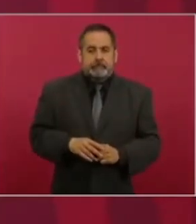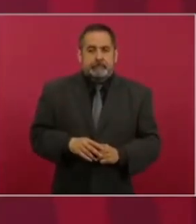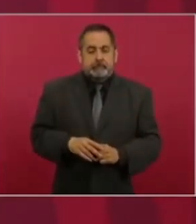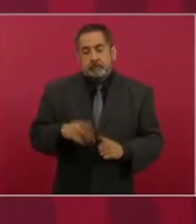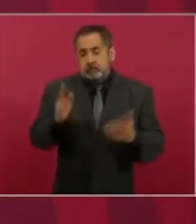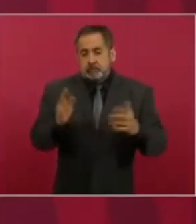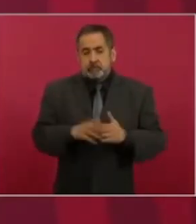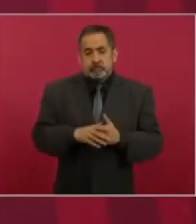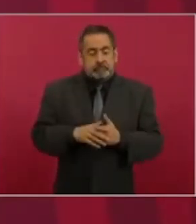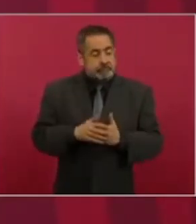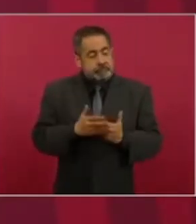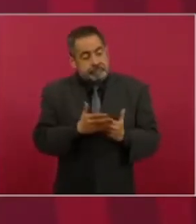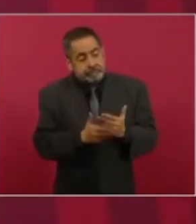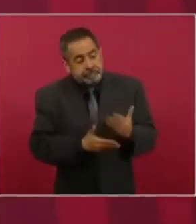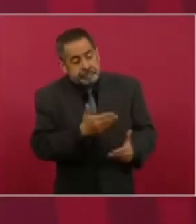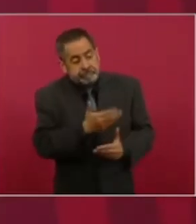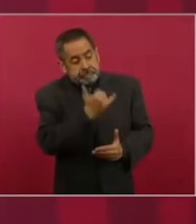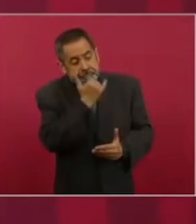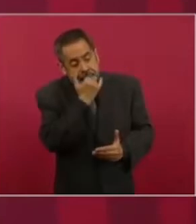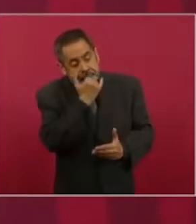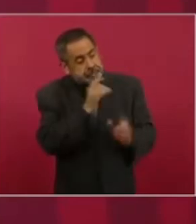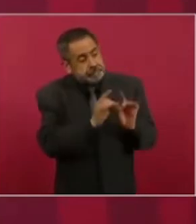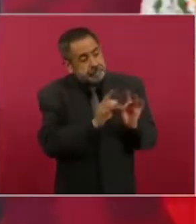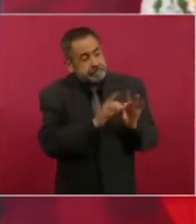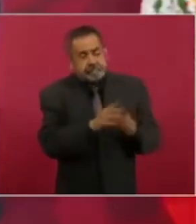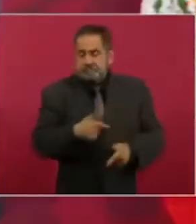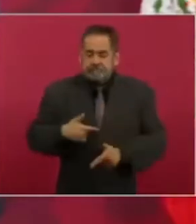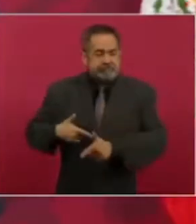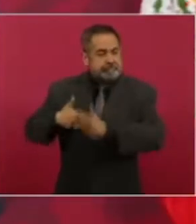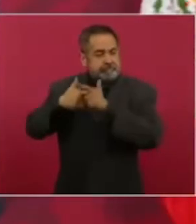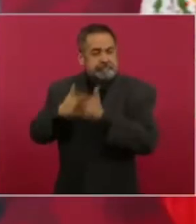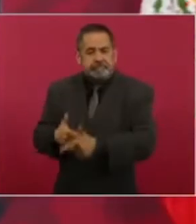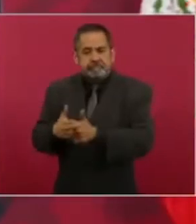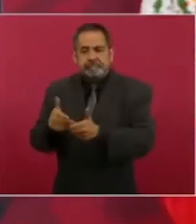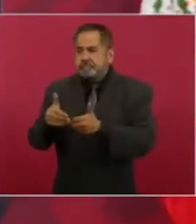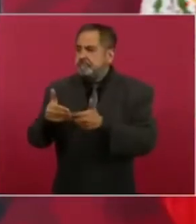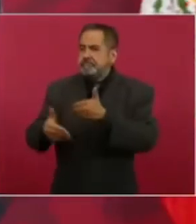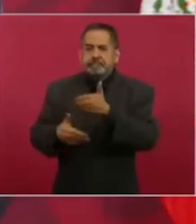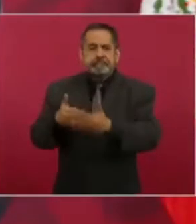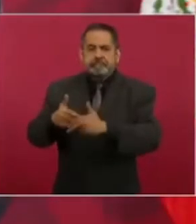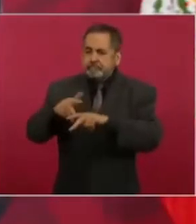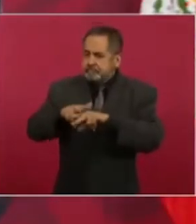Pero bueno, ofrecemos disculpas porque vamos a seguir